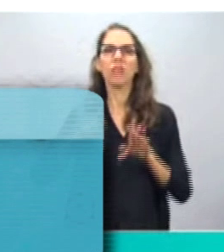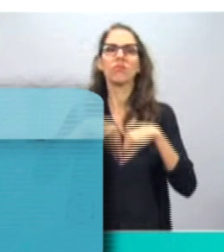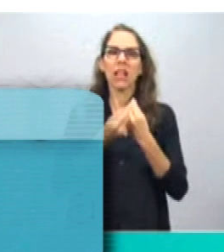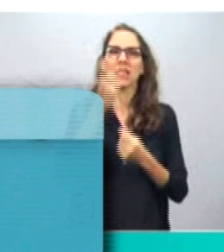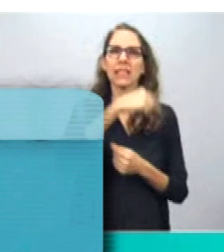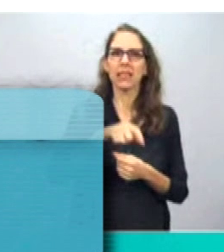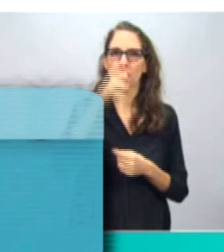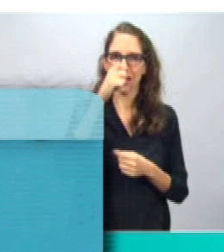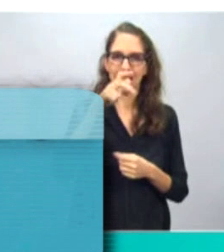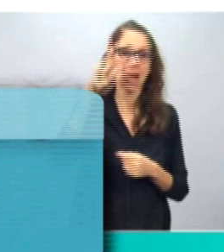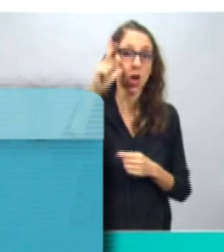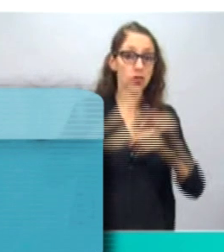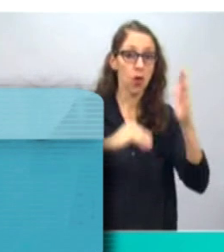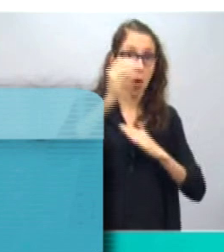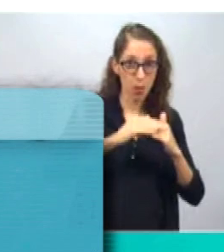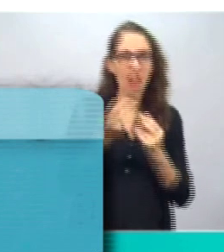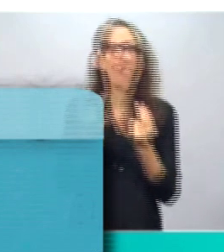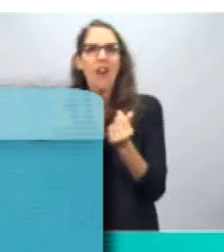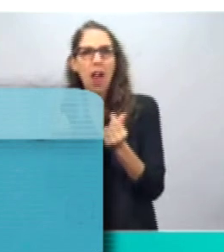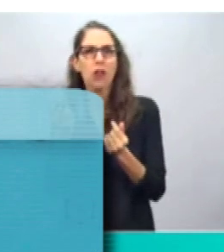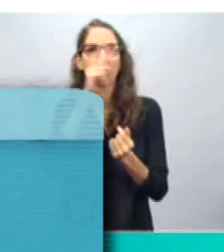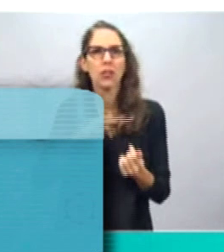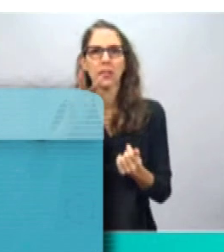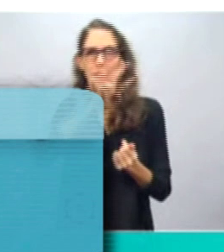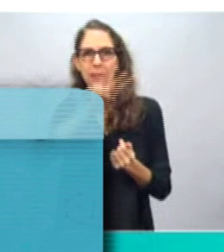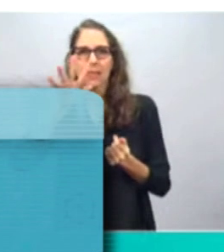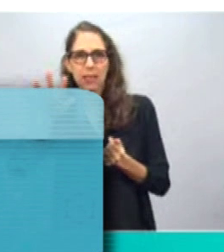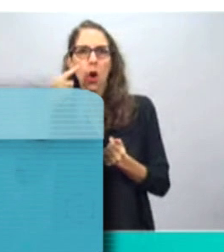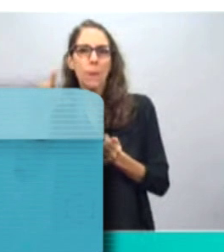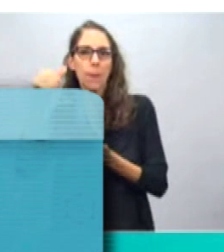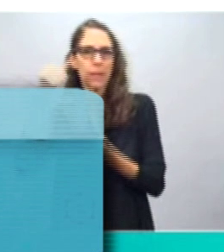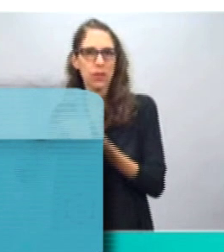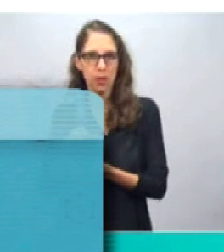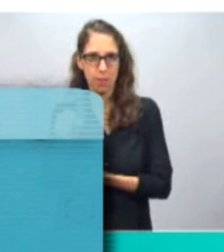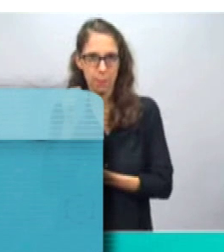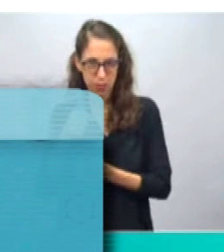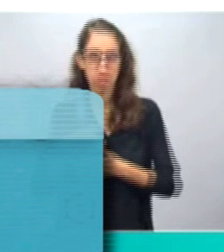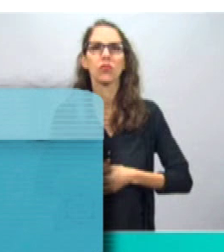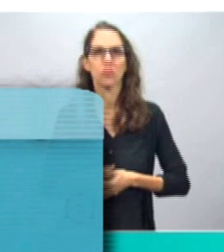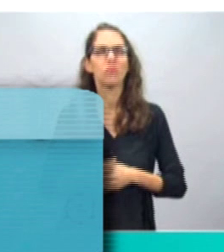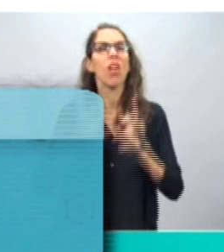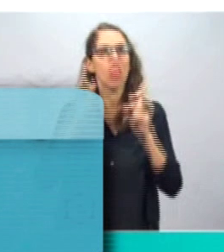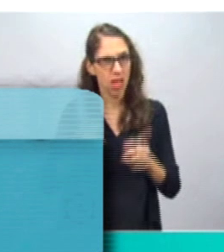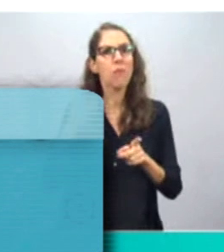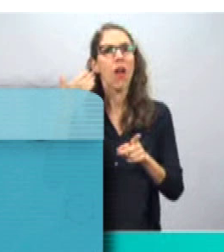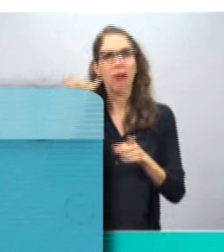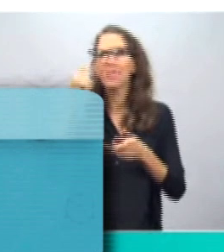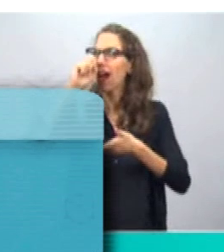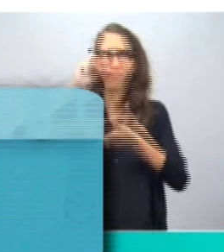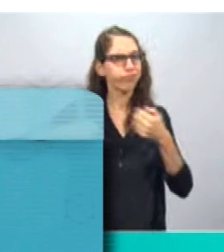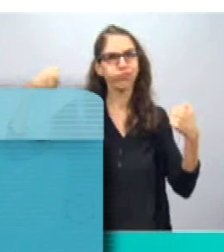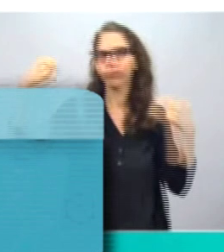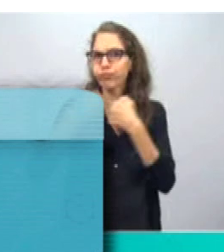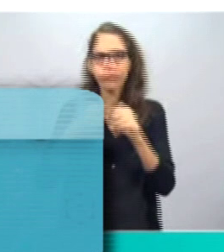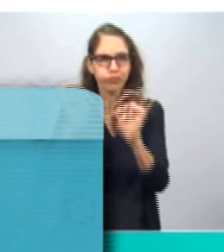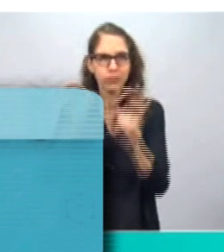por 225 mil millones de pesos. Después también estaba previsto, estaba acordado, estaba conveniado con